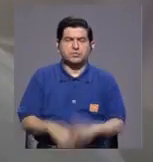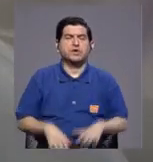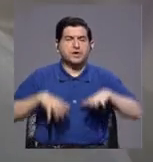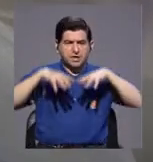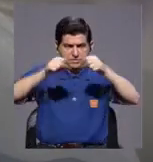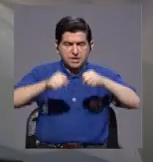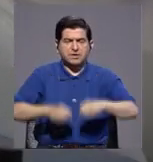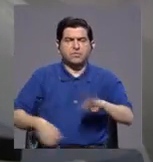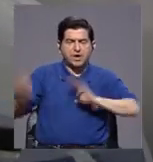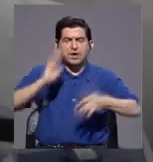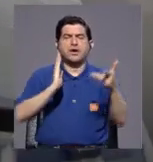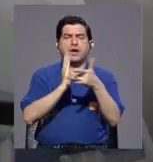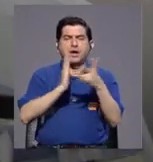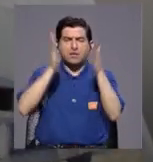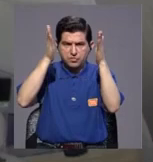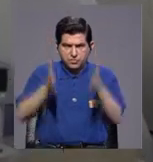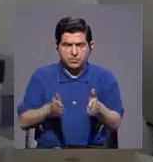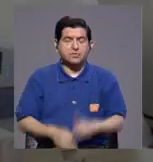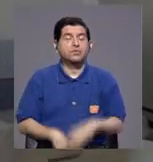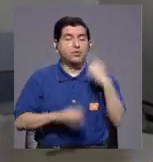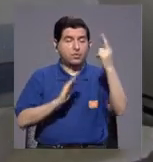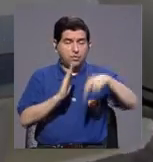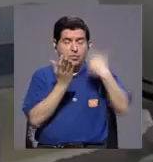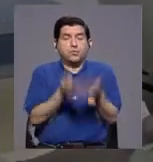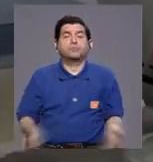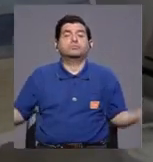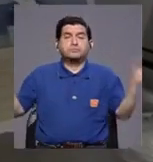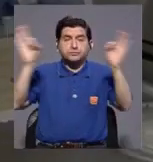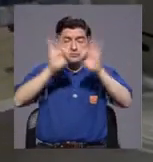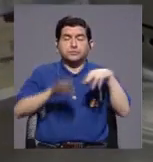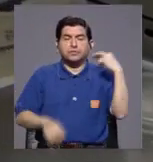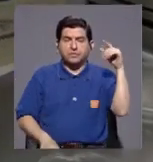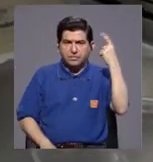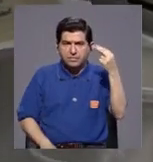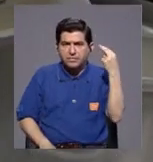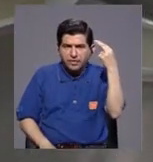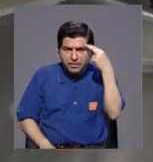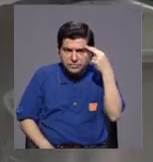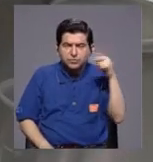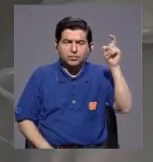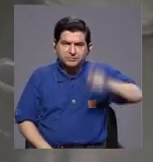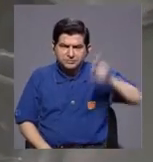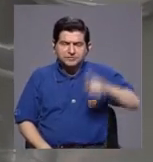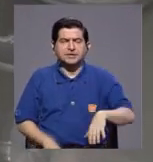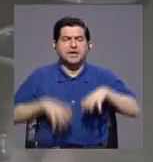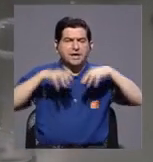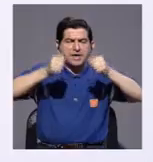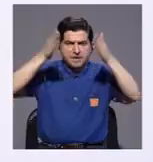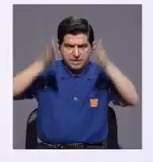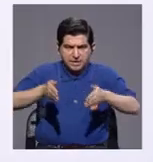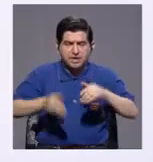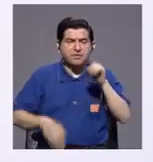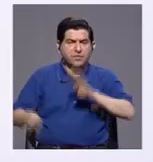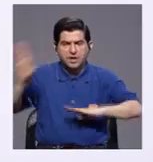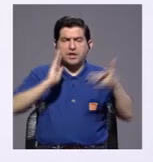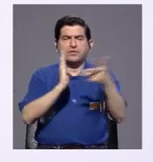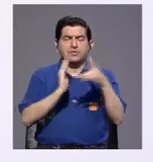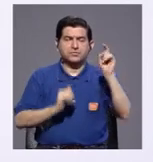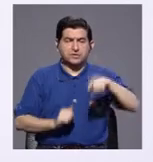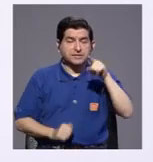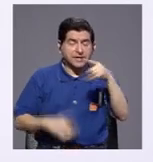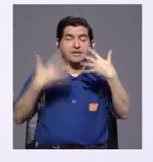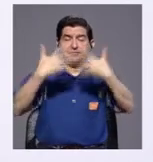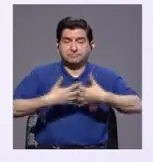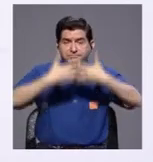graduando biotecnólogos hacen un papel muy importante debido a la gran necesidad de graduados en biotecnología que requieren estas